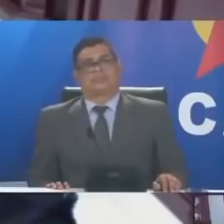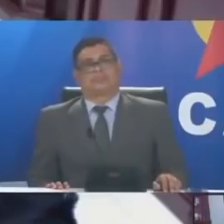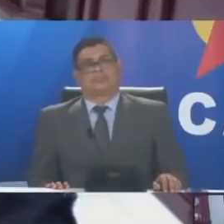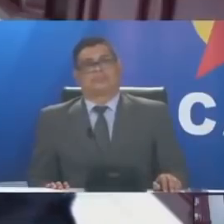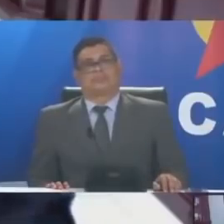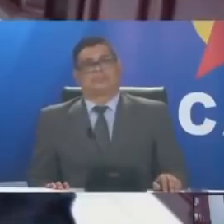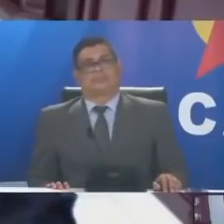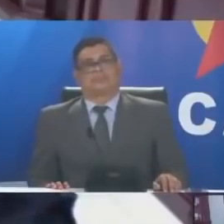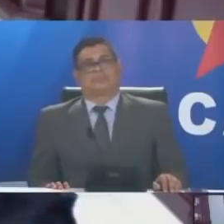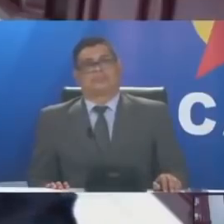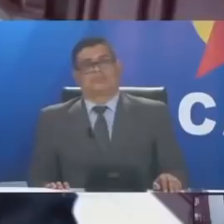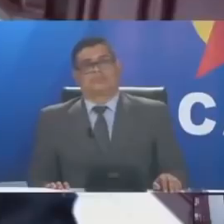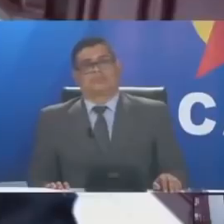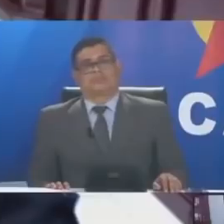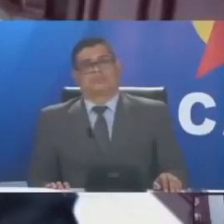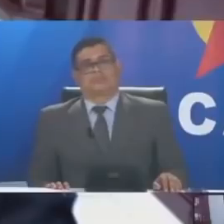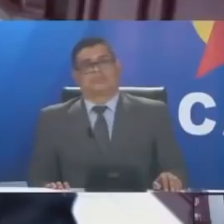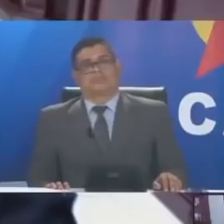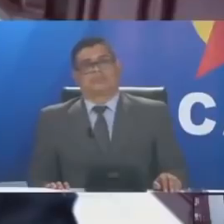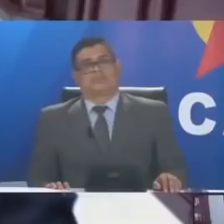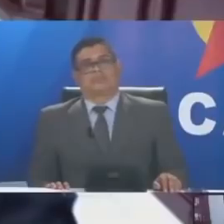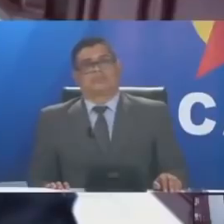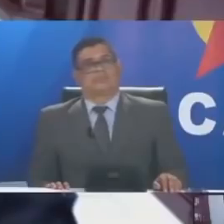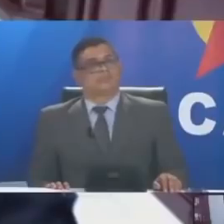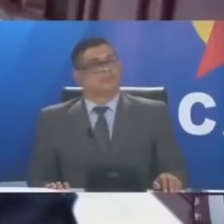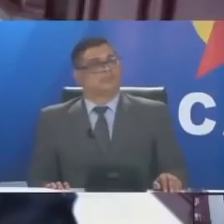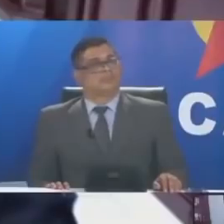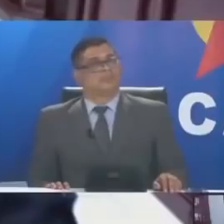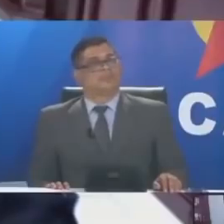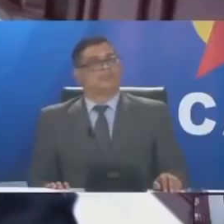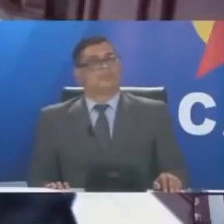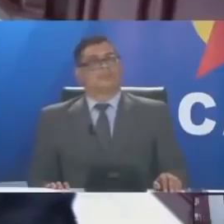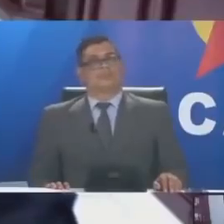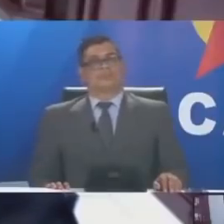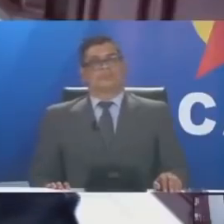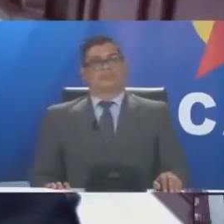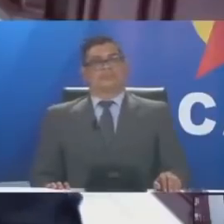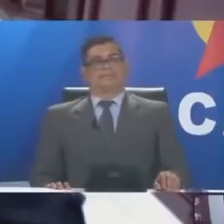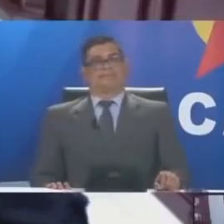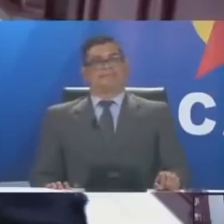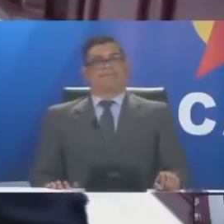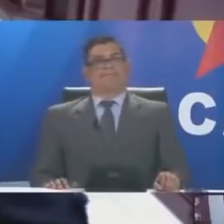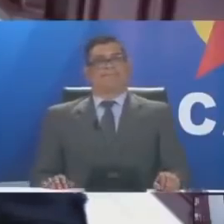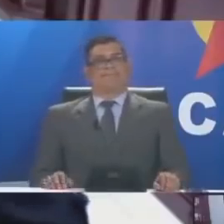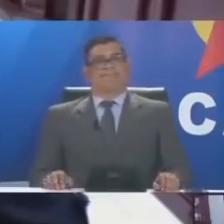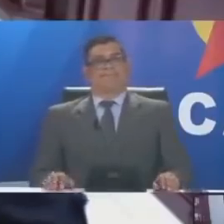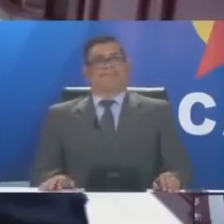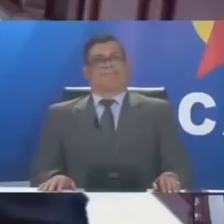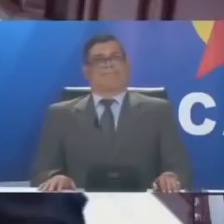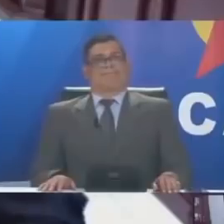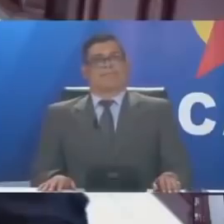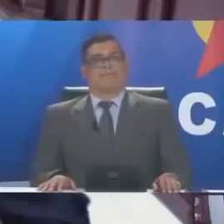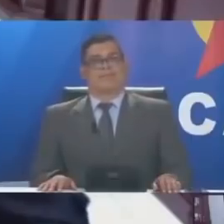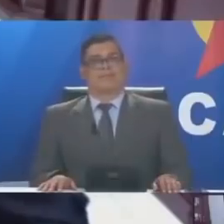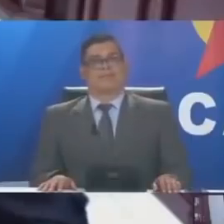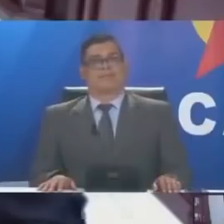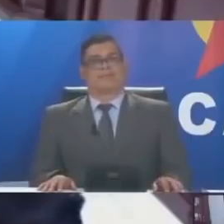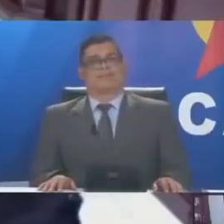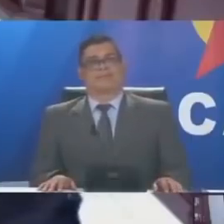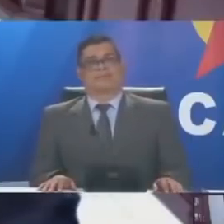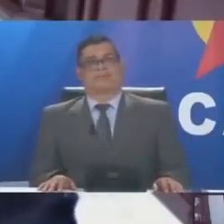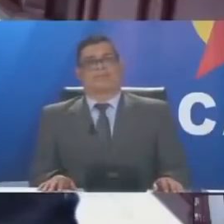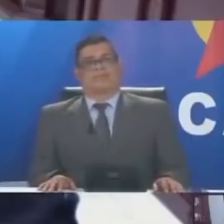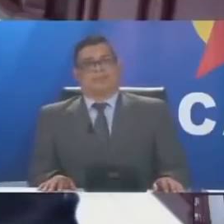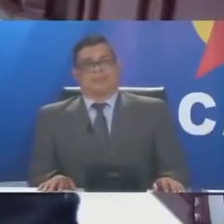debo de hacer hincapié en que me para ver más tirado a las cosas políticas a tener amigos